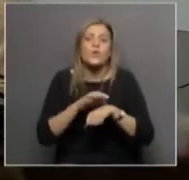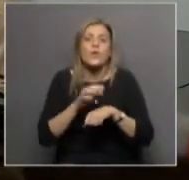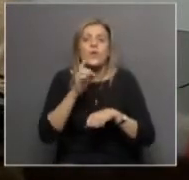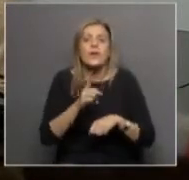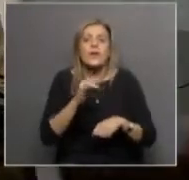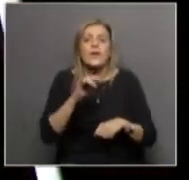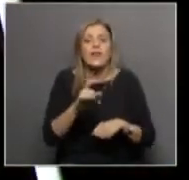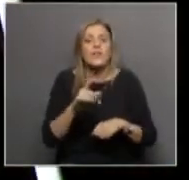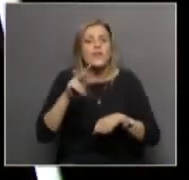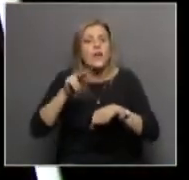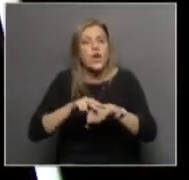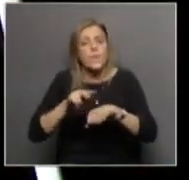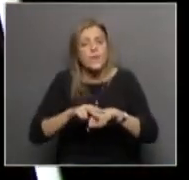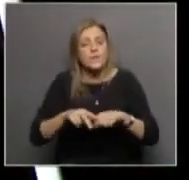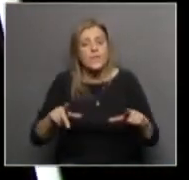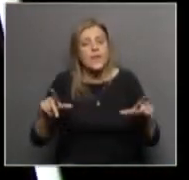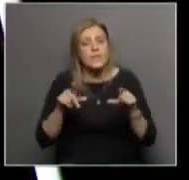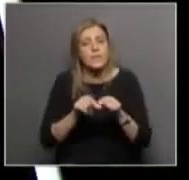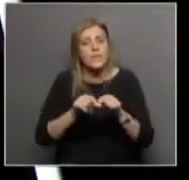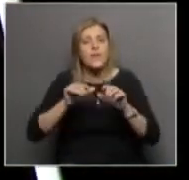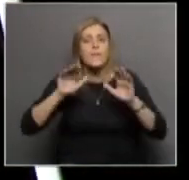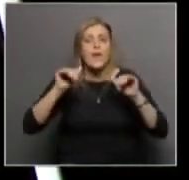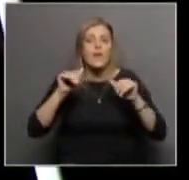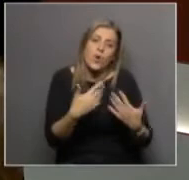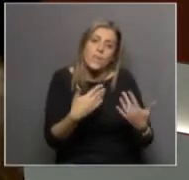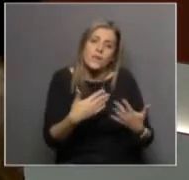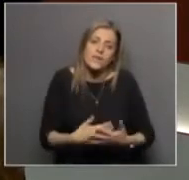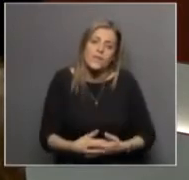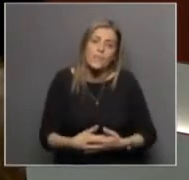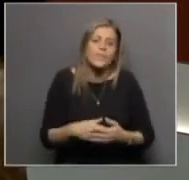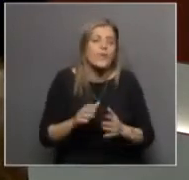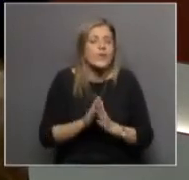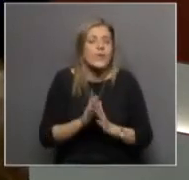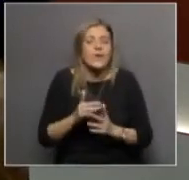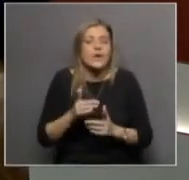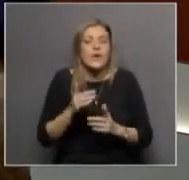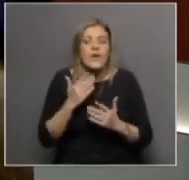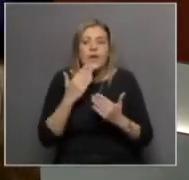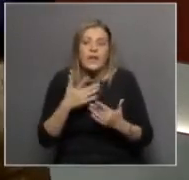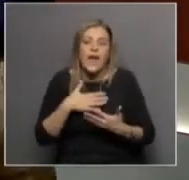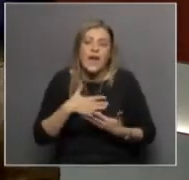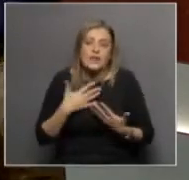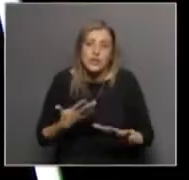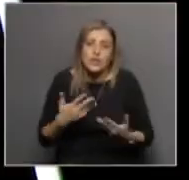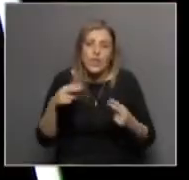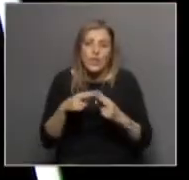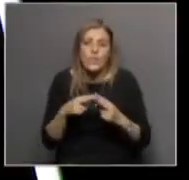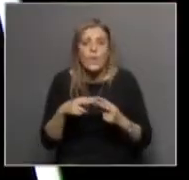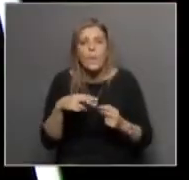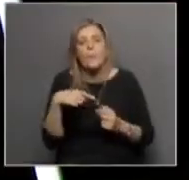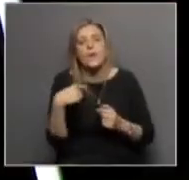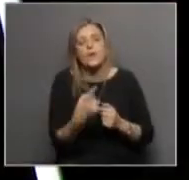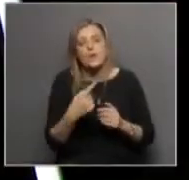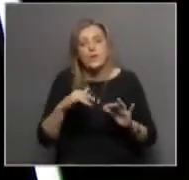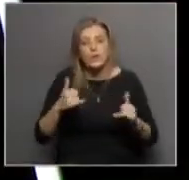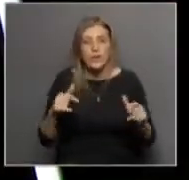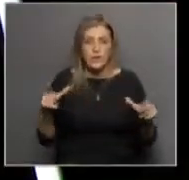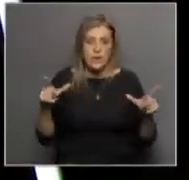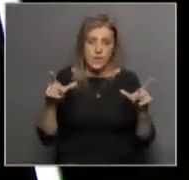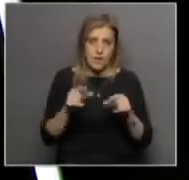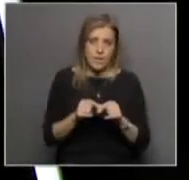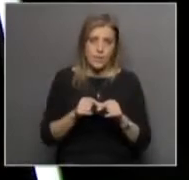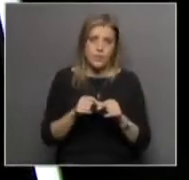modificar la gravedad de esta virosis, ¿no? Entonces, lo que sí hay que tomar en cuenta por eso mismo